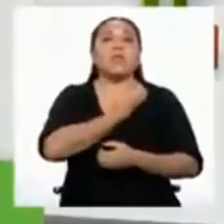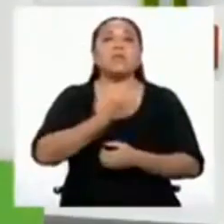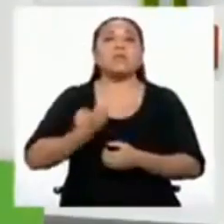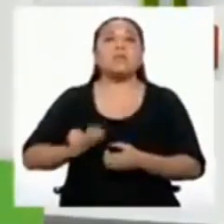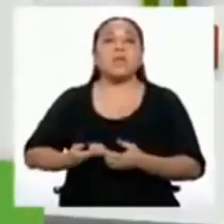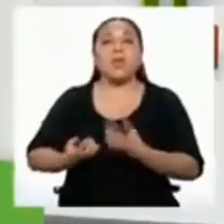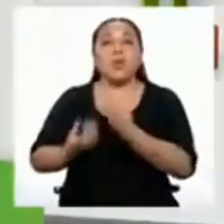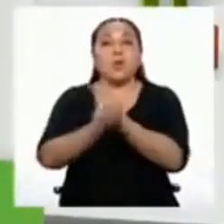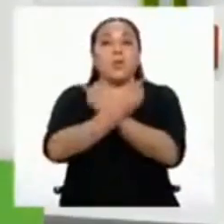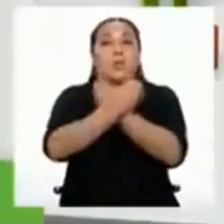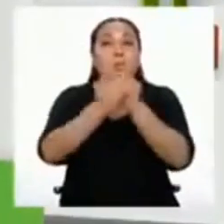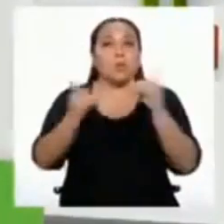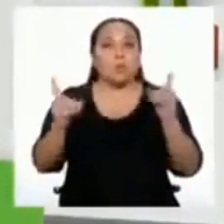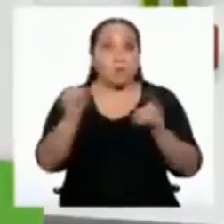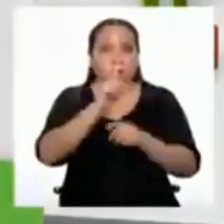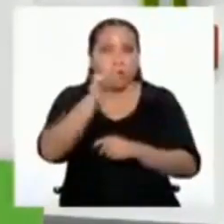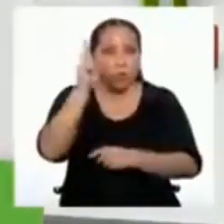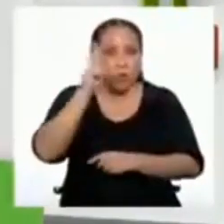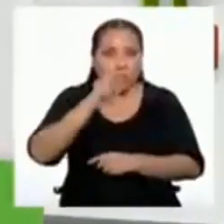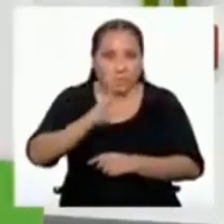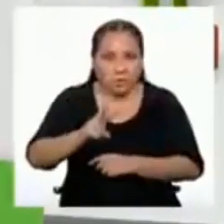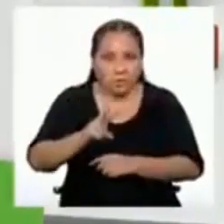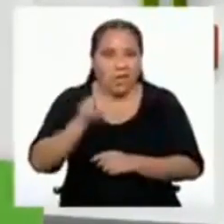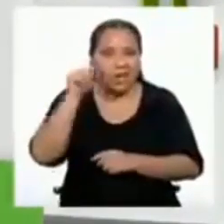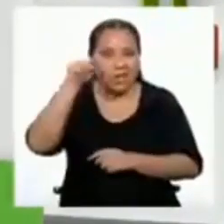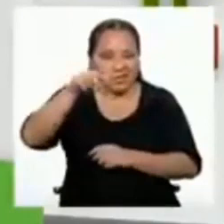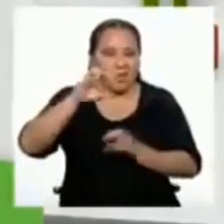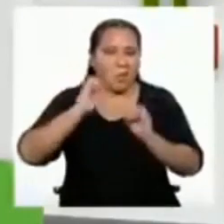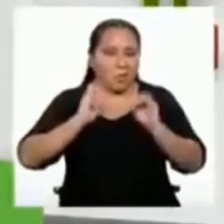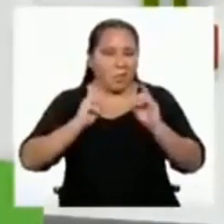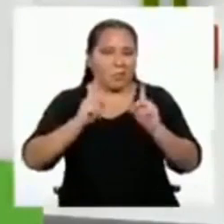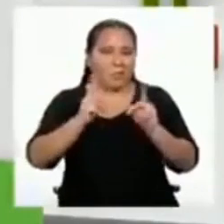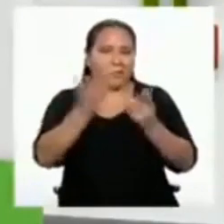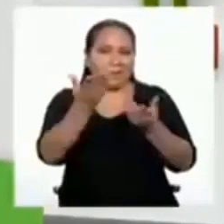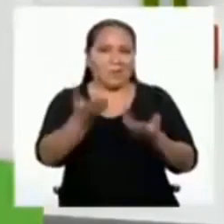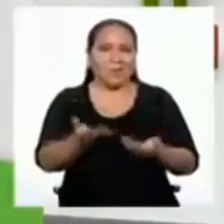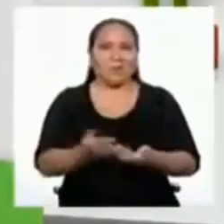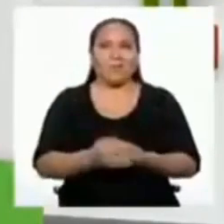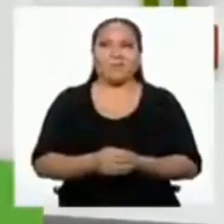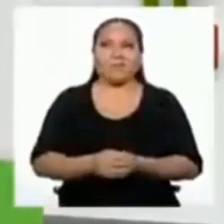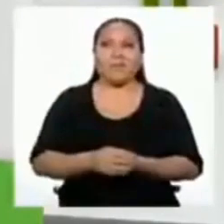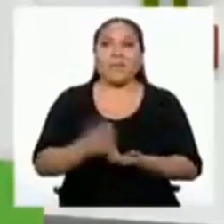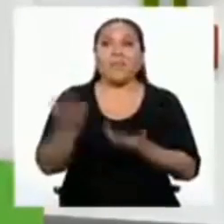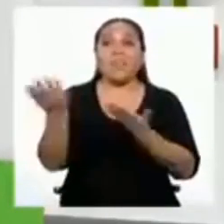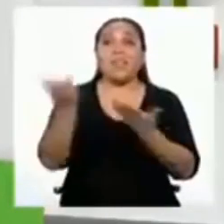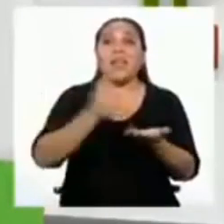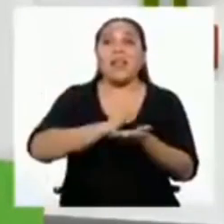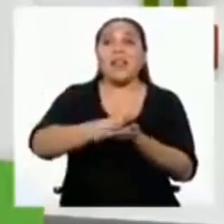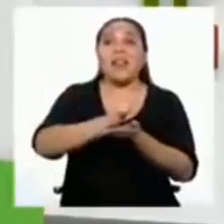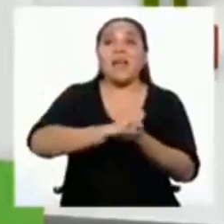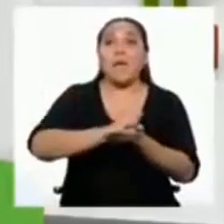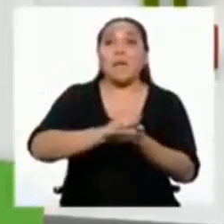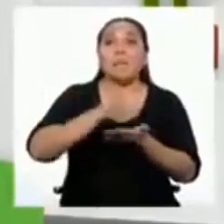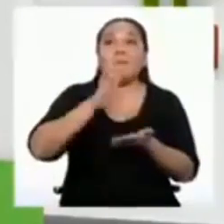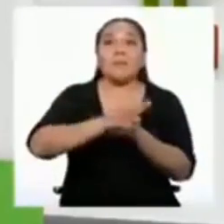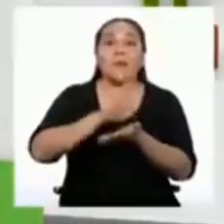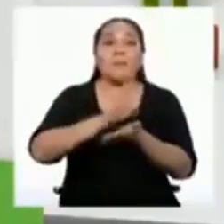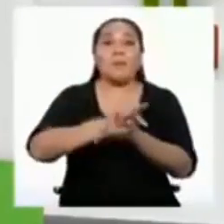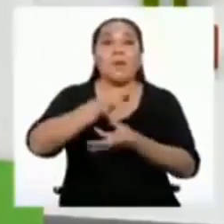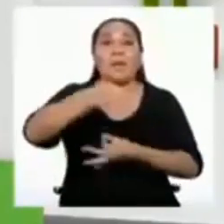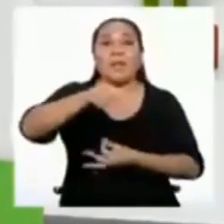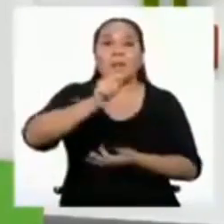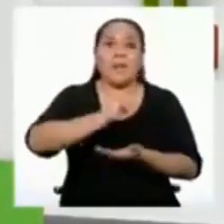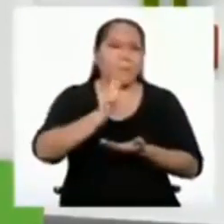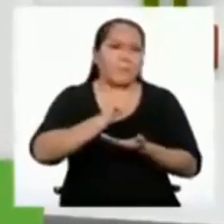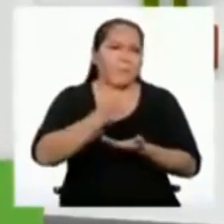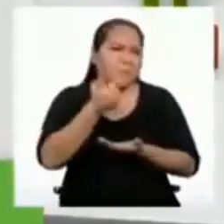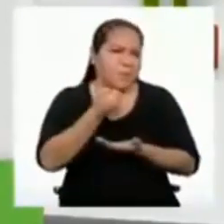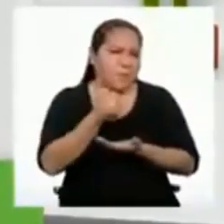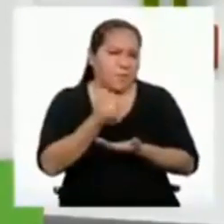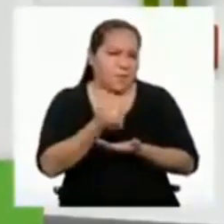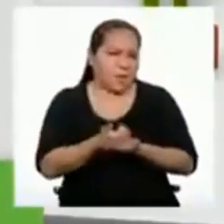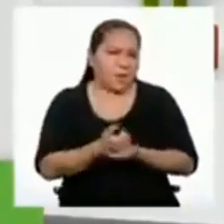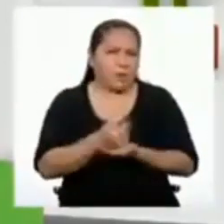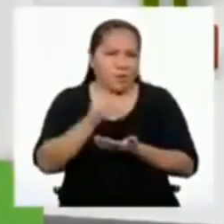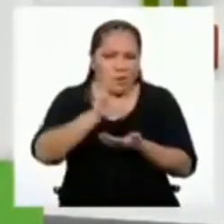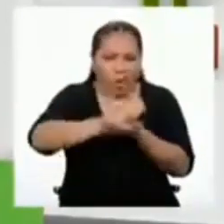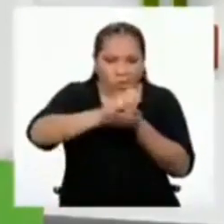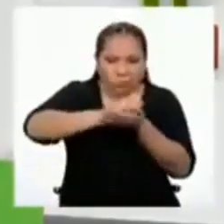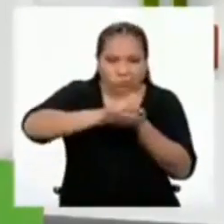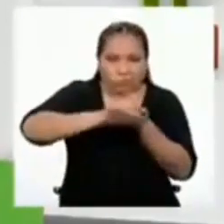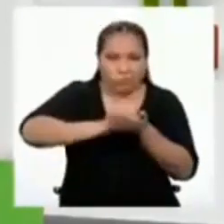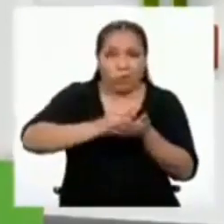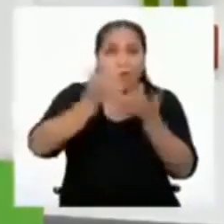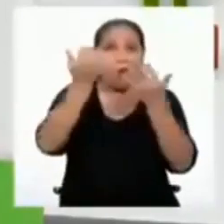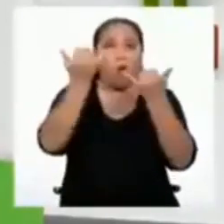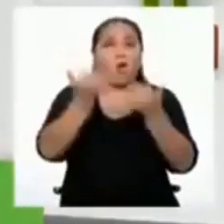democrático. Si no lo viste, esta es tu oportunidad. Trae lápiz, papel, lapicero o lo que tengas a la mano para tomar